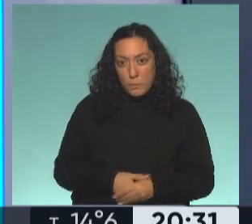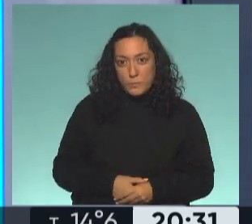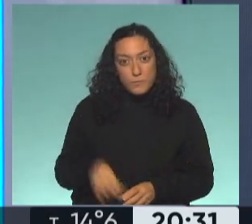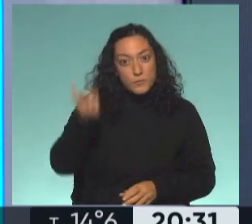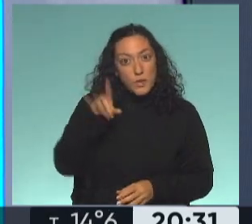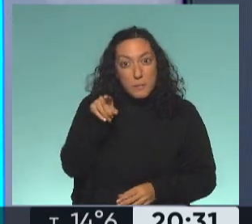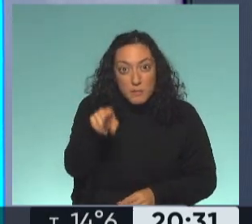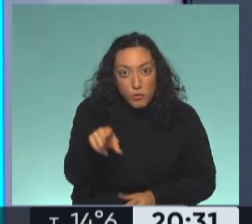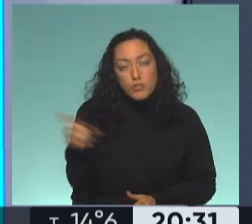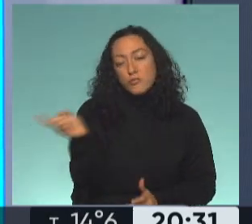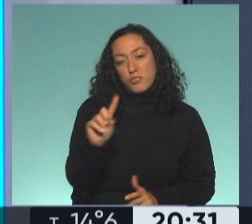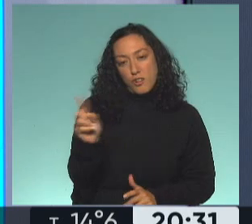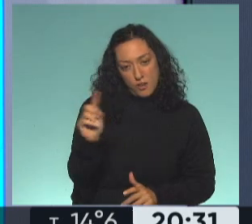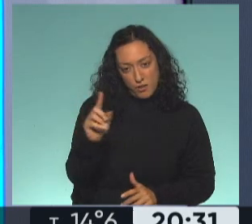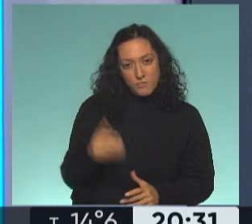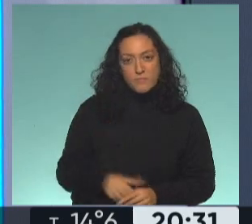vos? No.